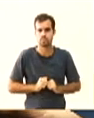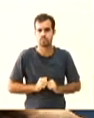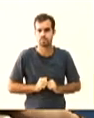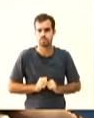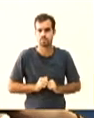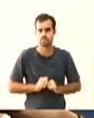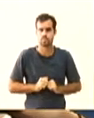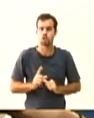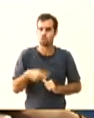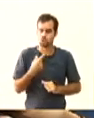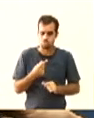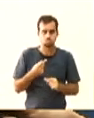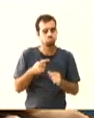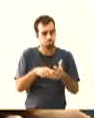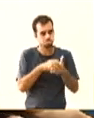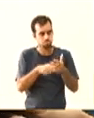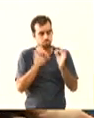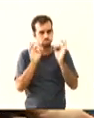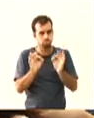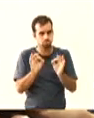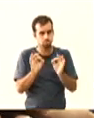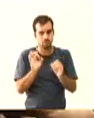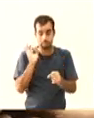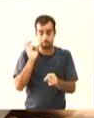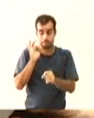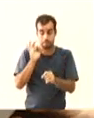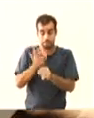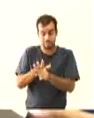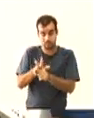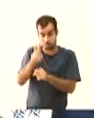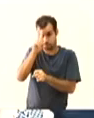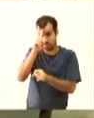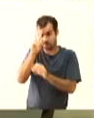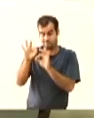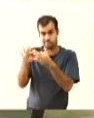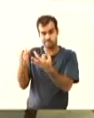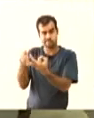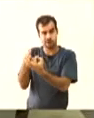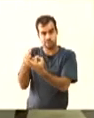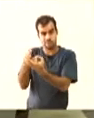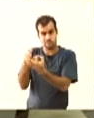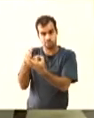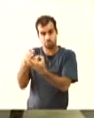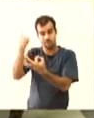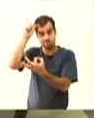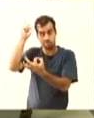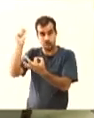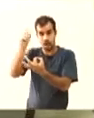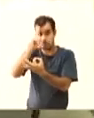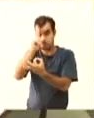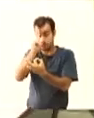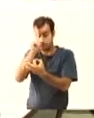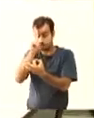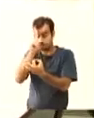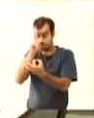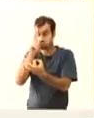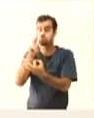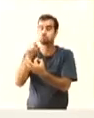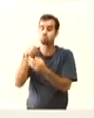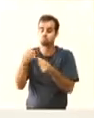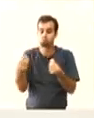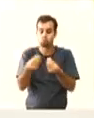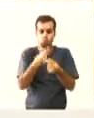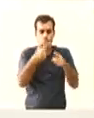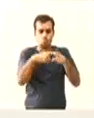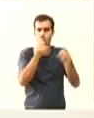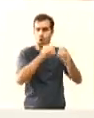con un sistema que comienza desde la atención primaria de salud, con el médico y la enfermera de la familia, en conjunto con las